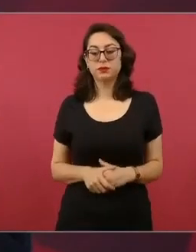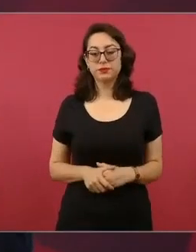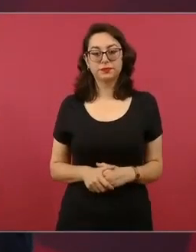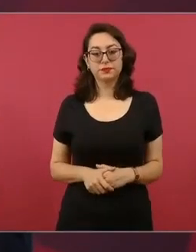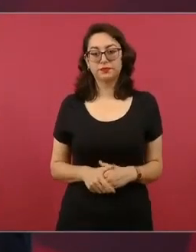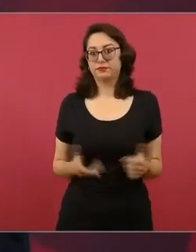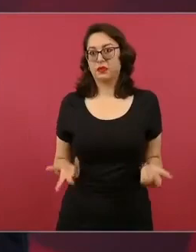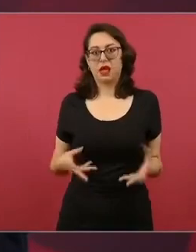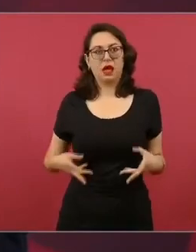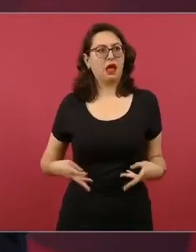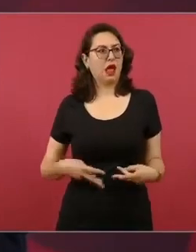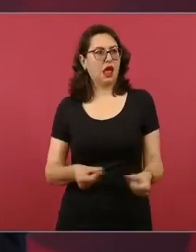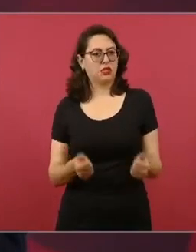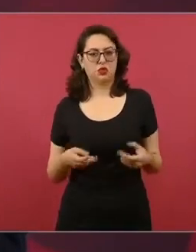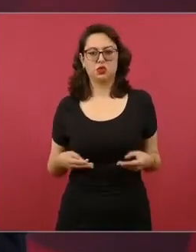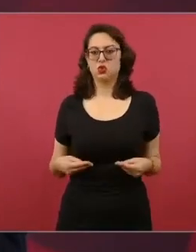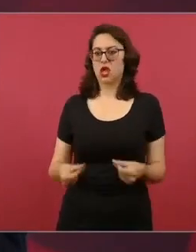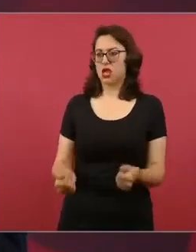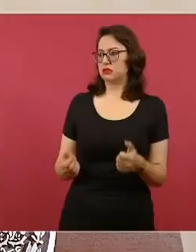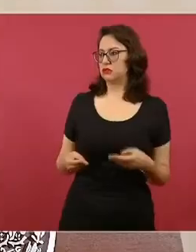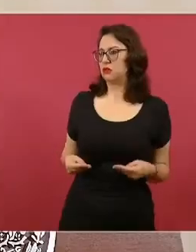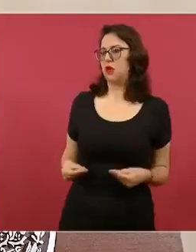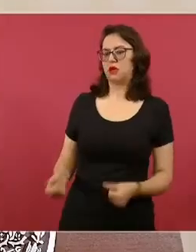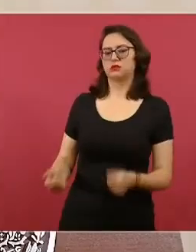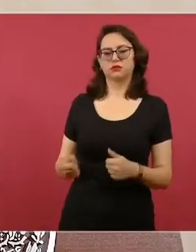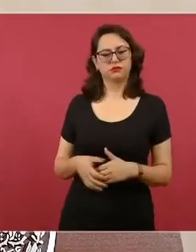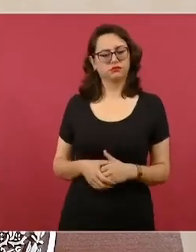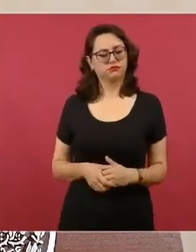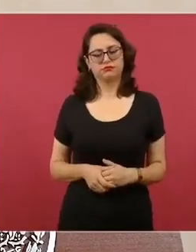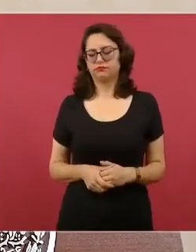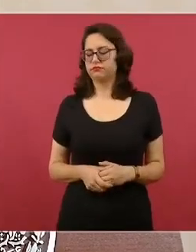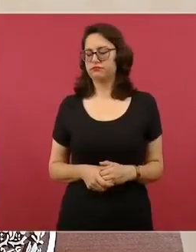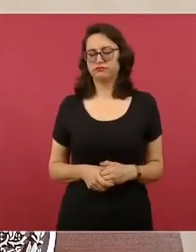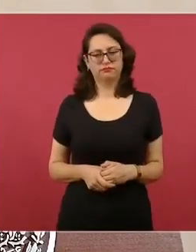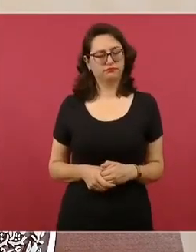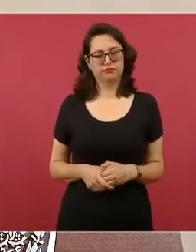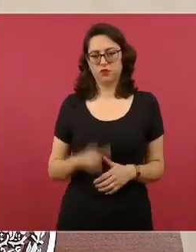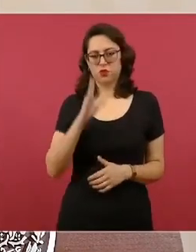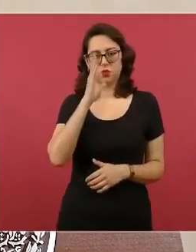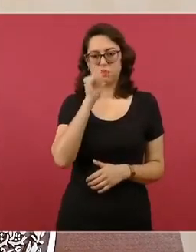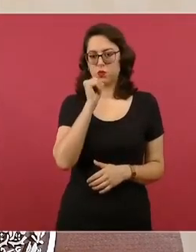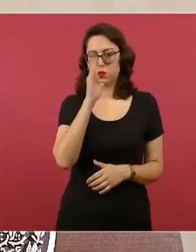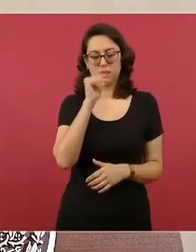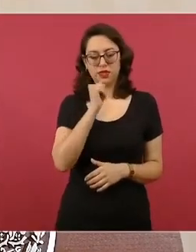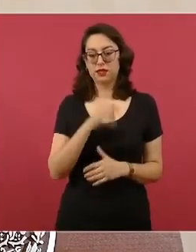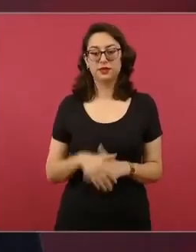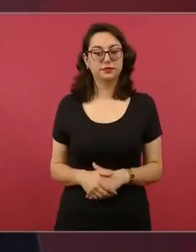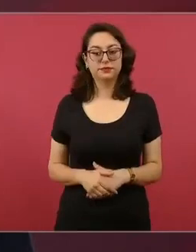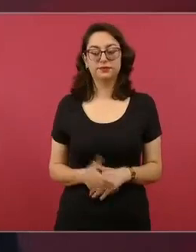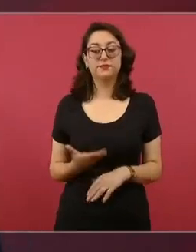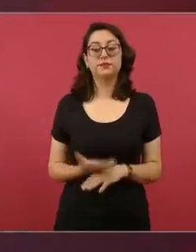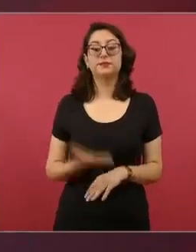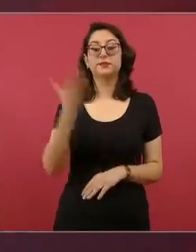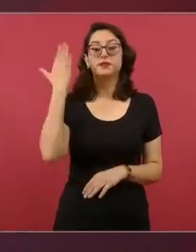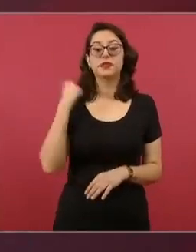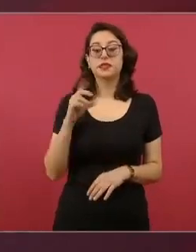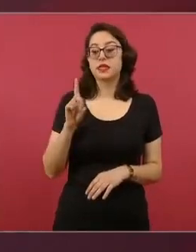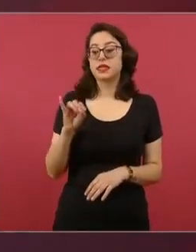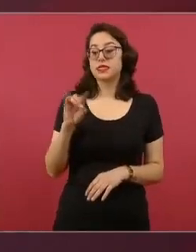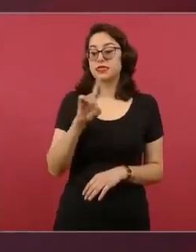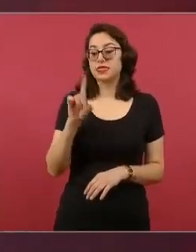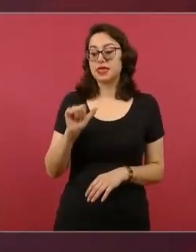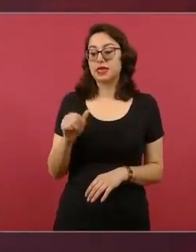que no pueden haber gastos onerosos, que como decía Díaz Mirón, nadie tiene